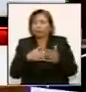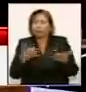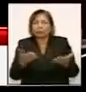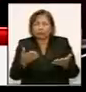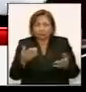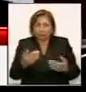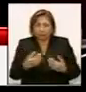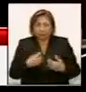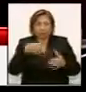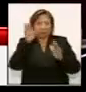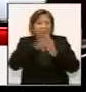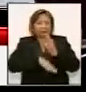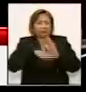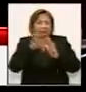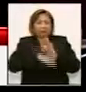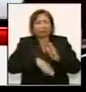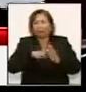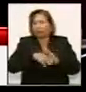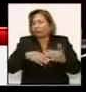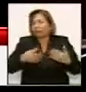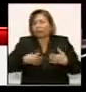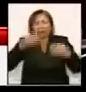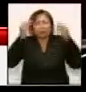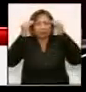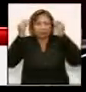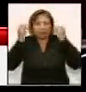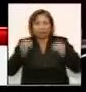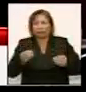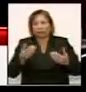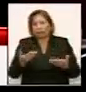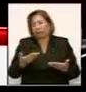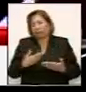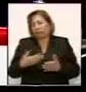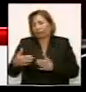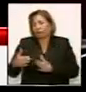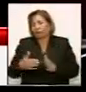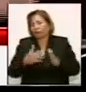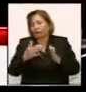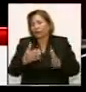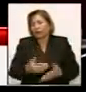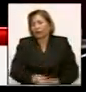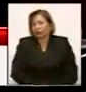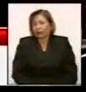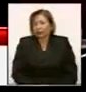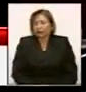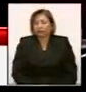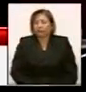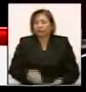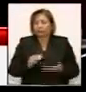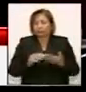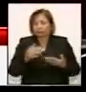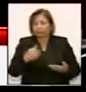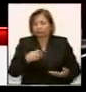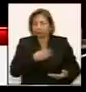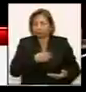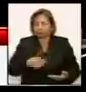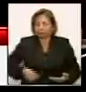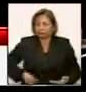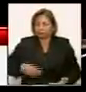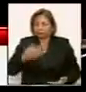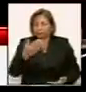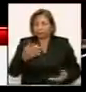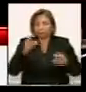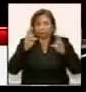viene? De los que mienten, los que vienen a inventar, los que no tienen contenido y quieren dejar porquerías en el camino. Con las disculpas del caso del ministro, porque no tiene nada que hacer en el